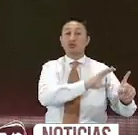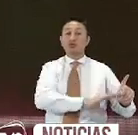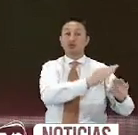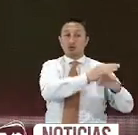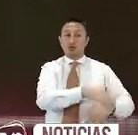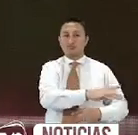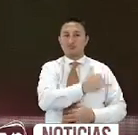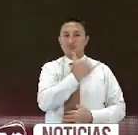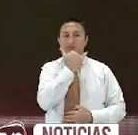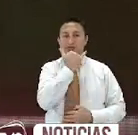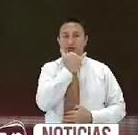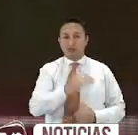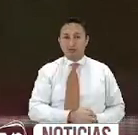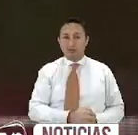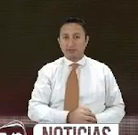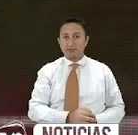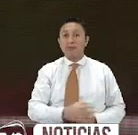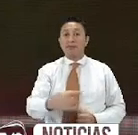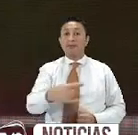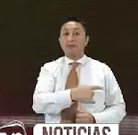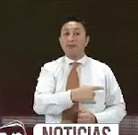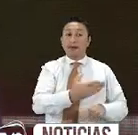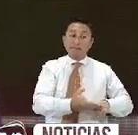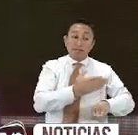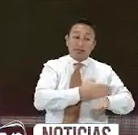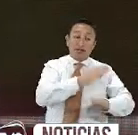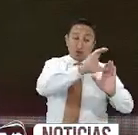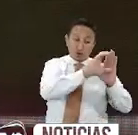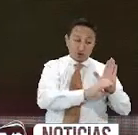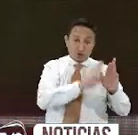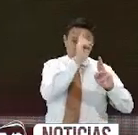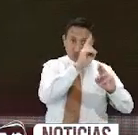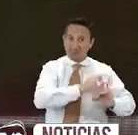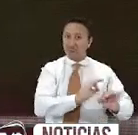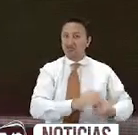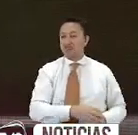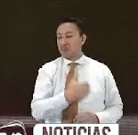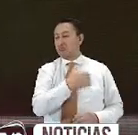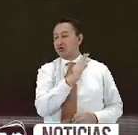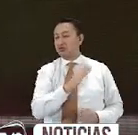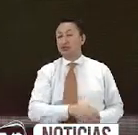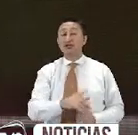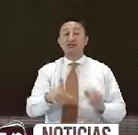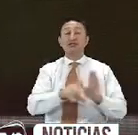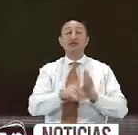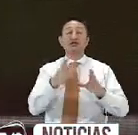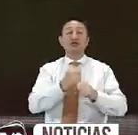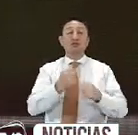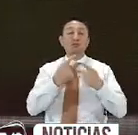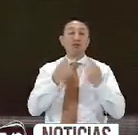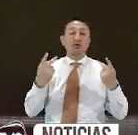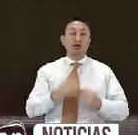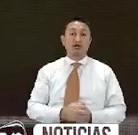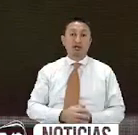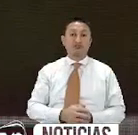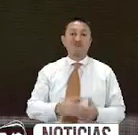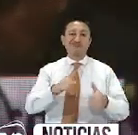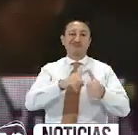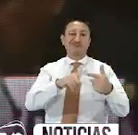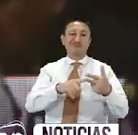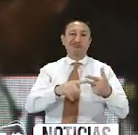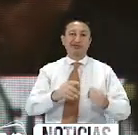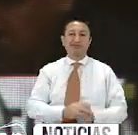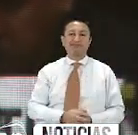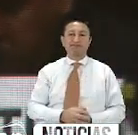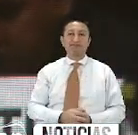funciones al inobservar la Constitución de la República, la Ley de Seguridad Pública del Estado, entre otras normas.